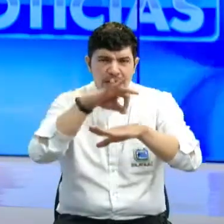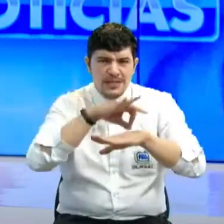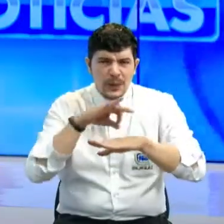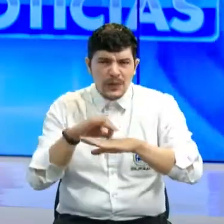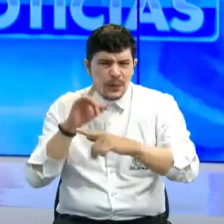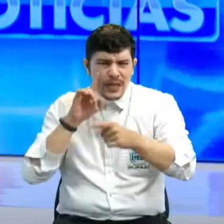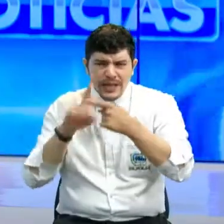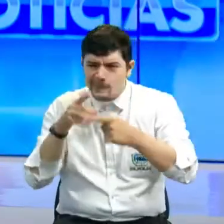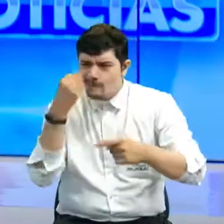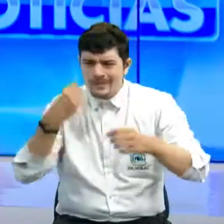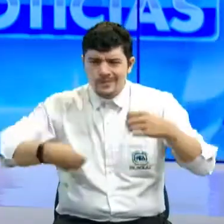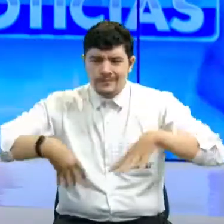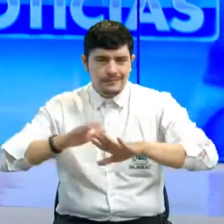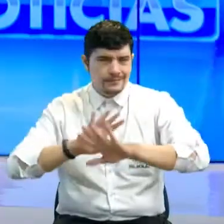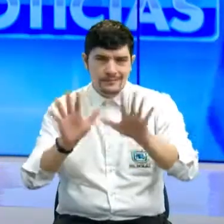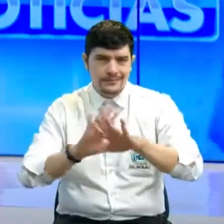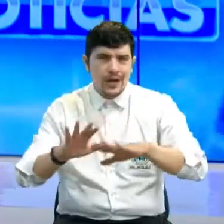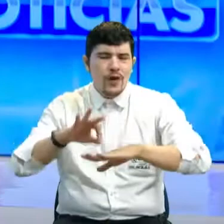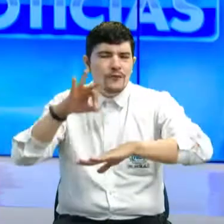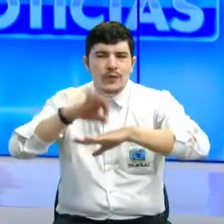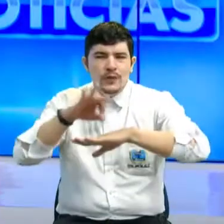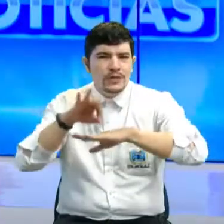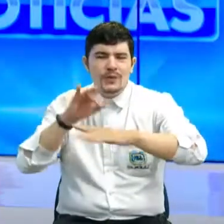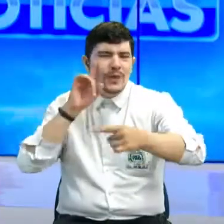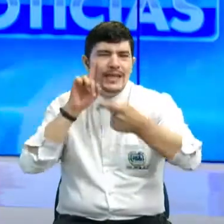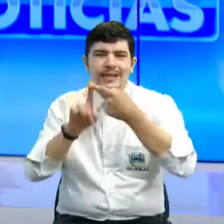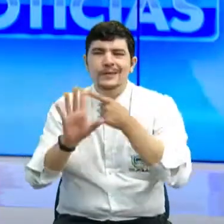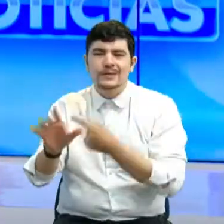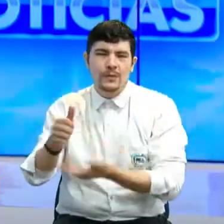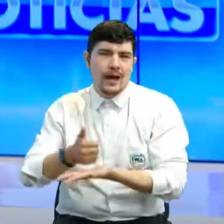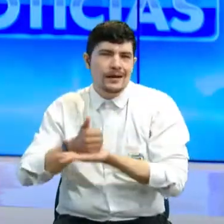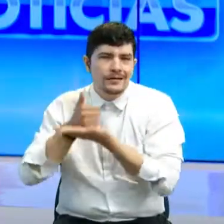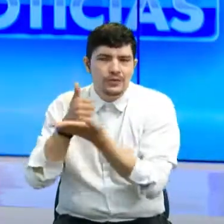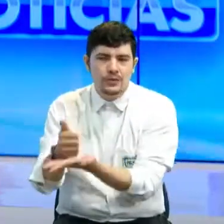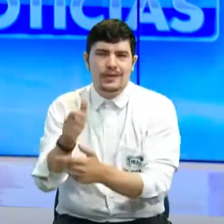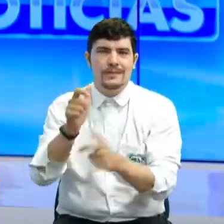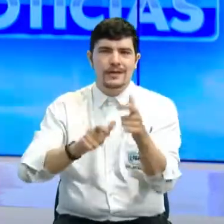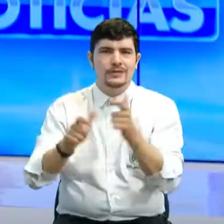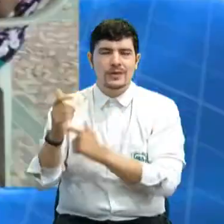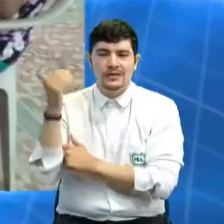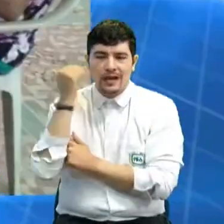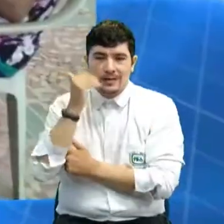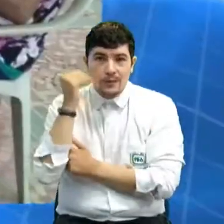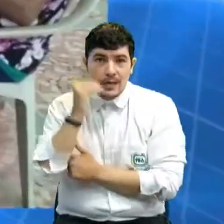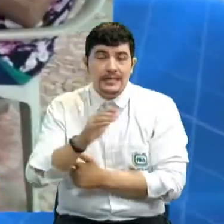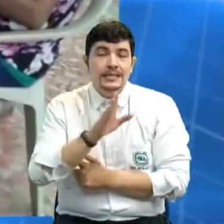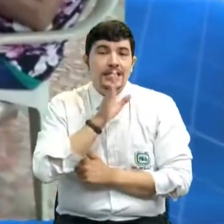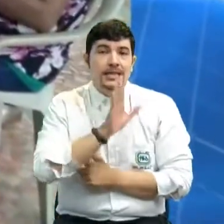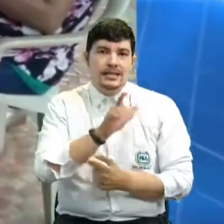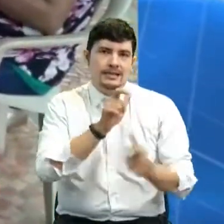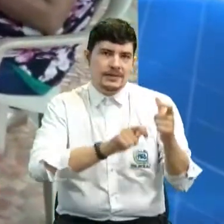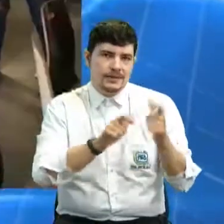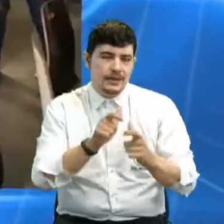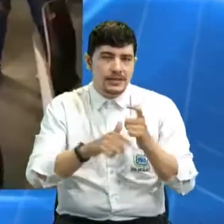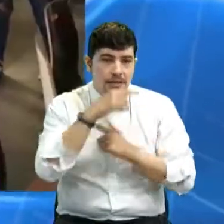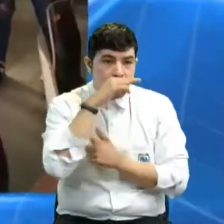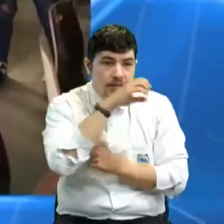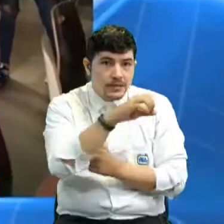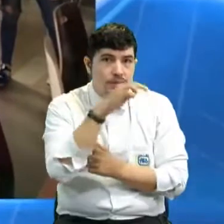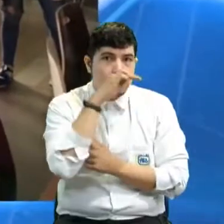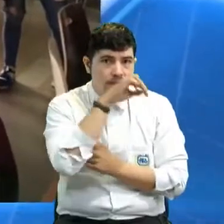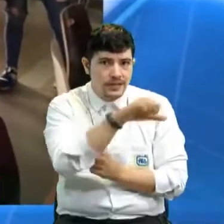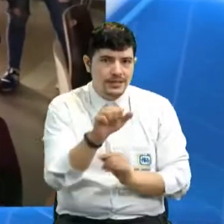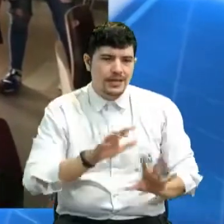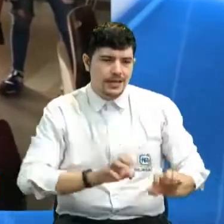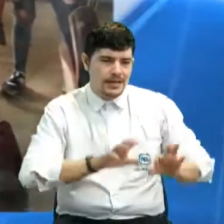y accesorios tejidos impulsan a las mujeres mangueras y niños con cáncer estas señoras hacen parte de ingenio tejer y